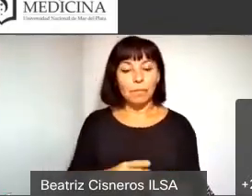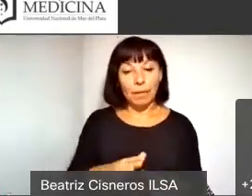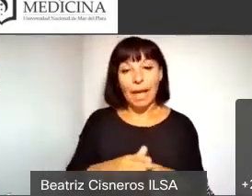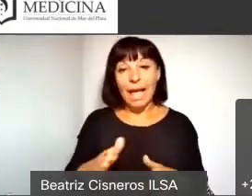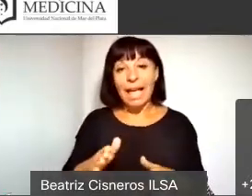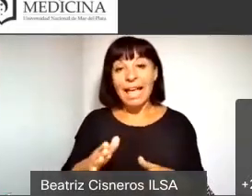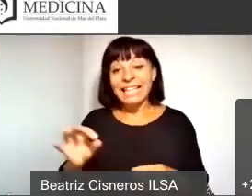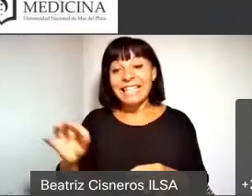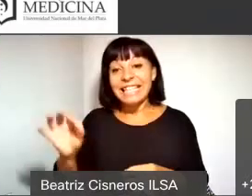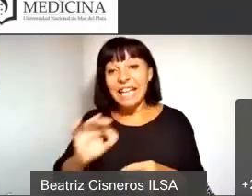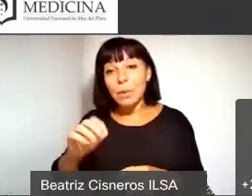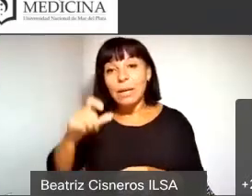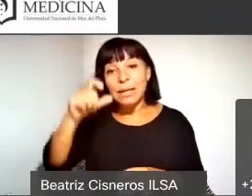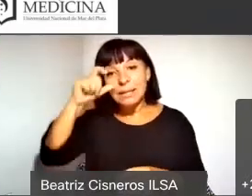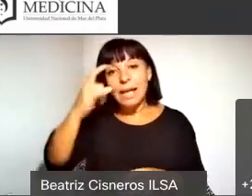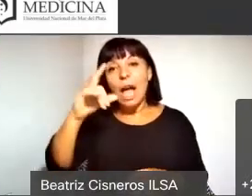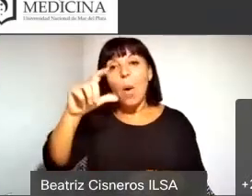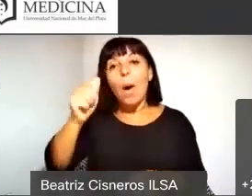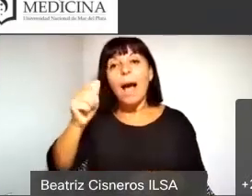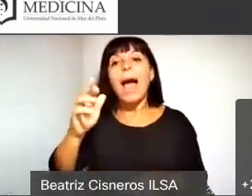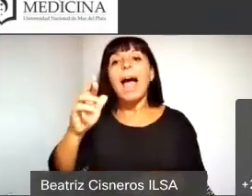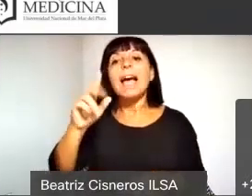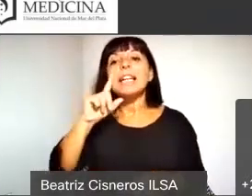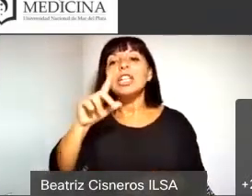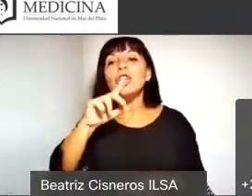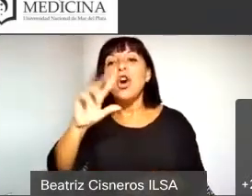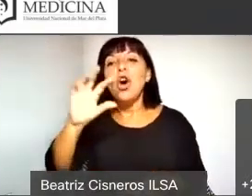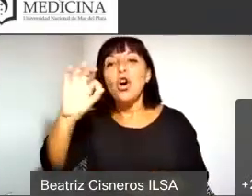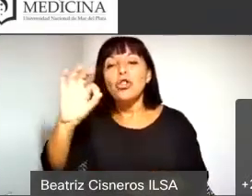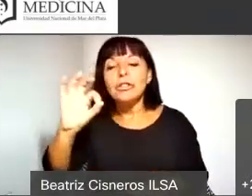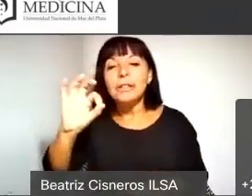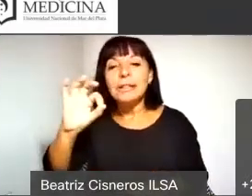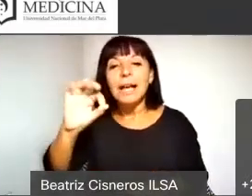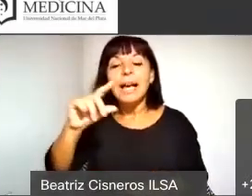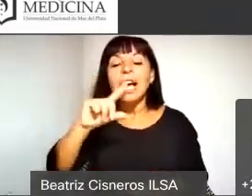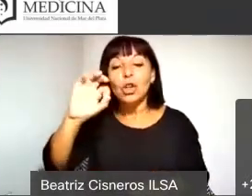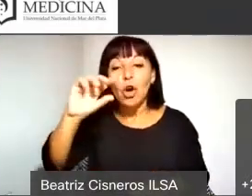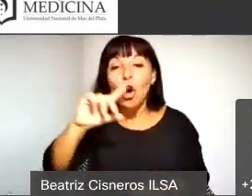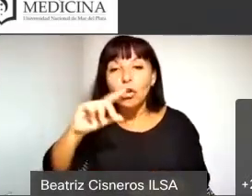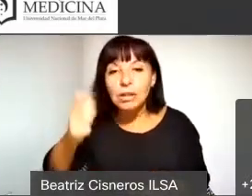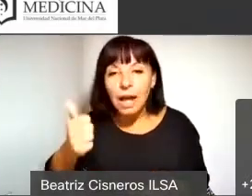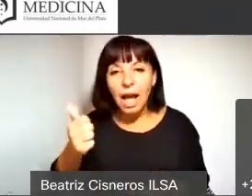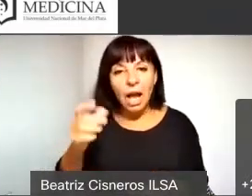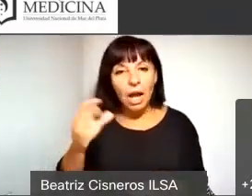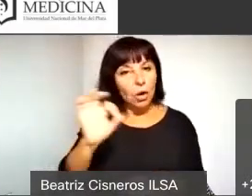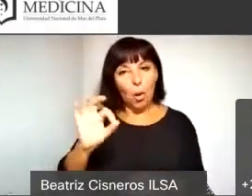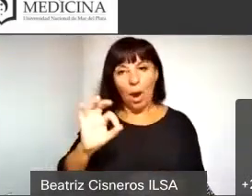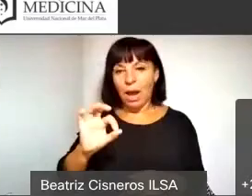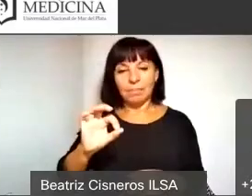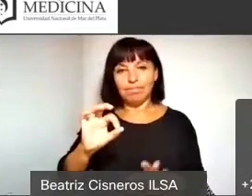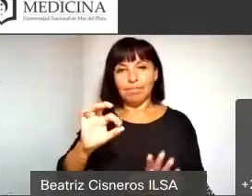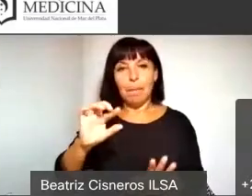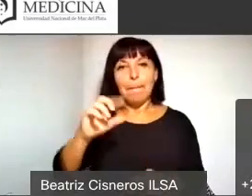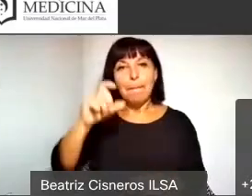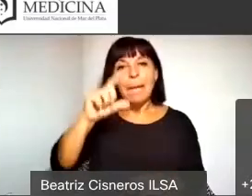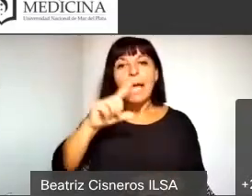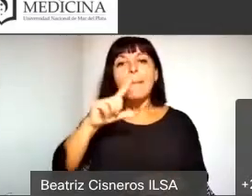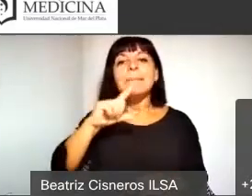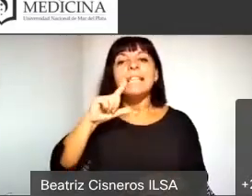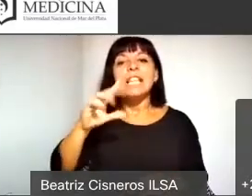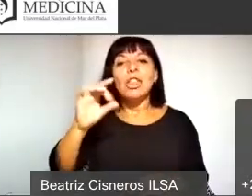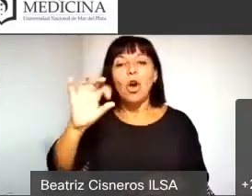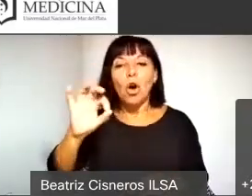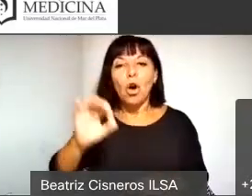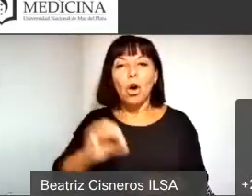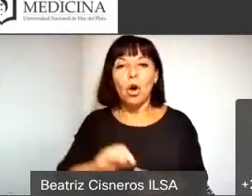eucariotas que presentan pared celular, la misma no está formada por péptidoglucano, sino que está formada, por ejemplo, en el caso de